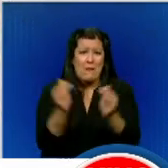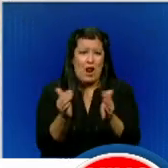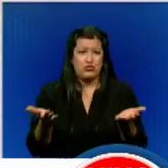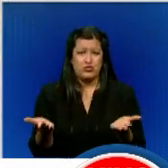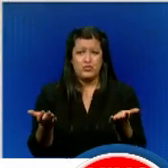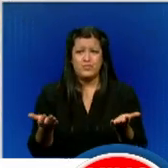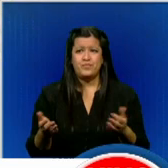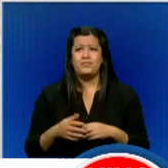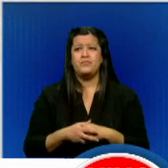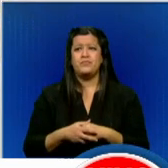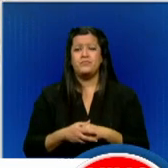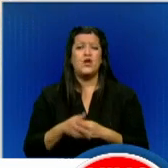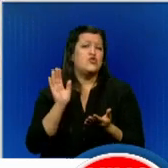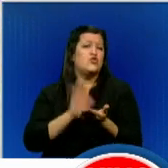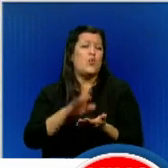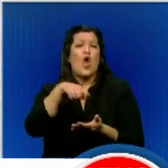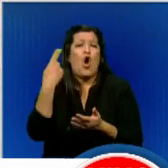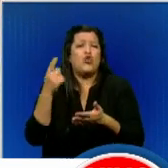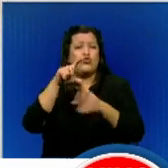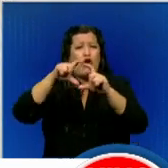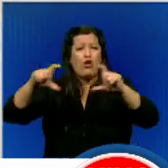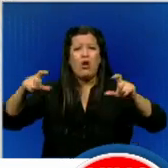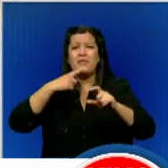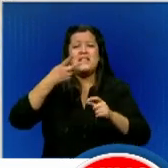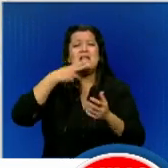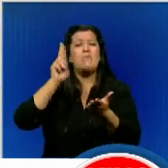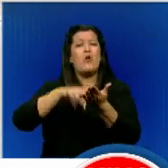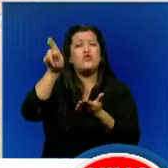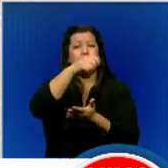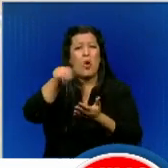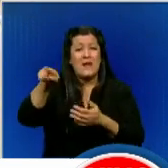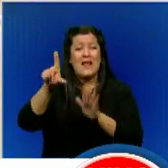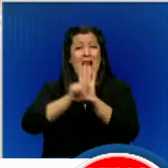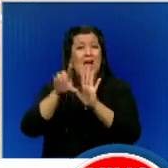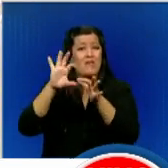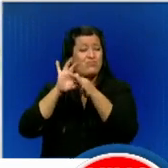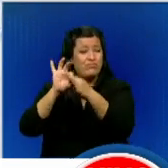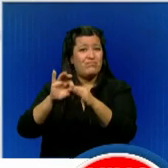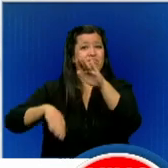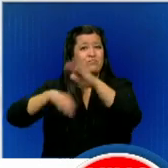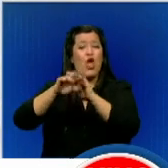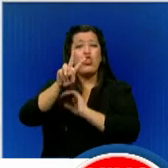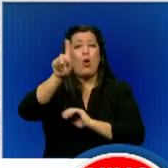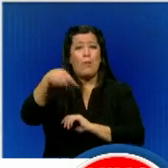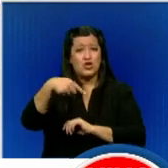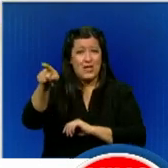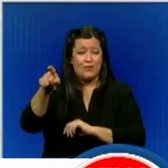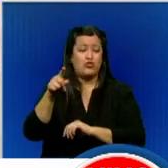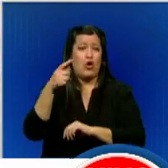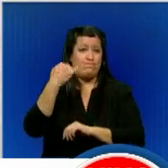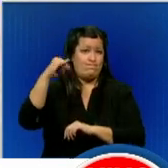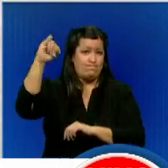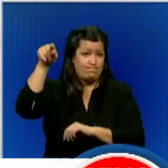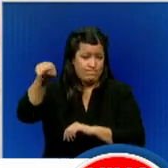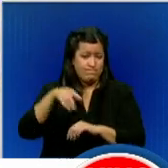en cuanto también otro apartado es el impuesto inmobiliario la ley vigente establecía un tope del 2% en la alícuota